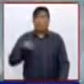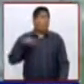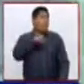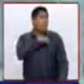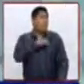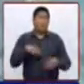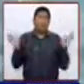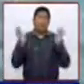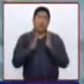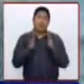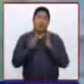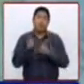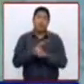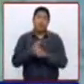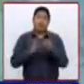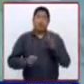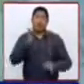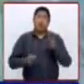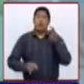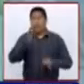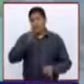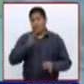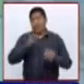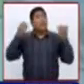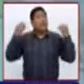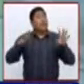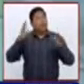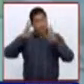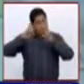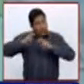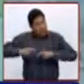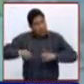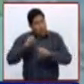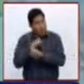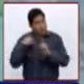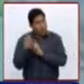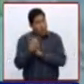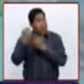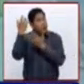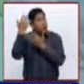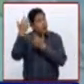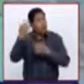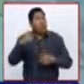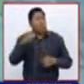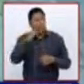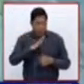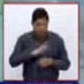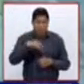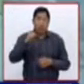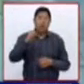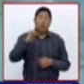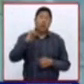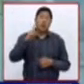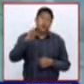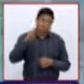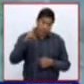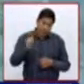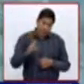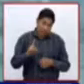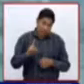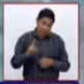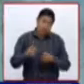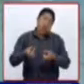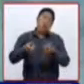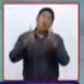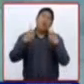Nosotros nos hemos contactado con el Ministerio de Justicia. Ya se ha realizado una citación y esperemos que la señora Soledad pueda